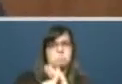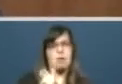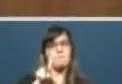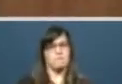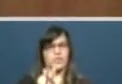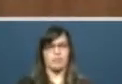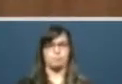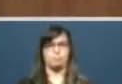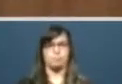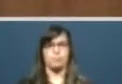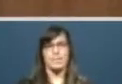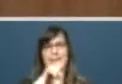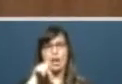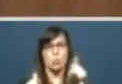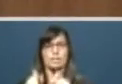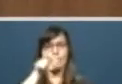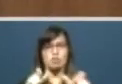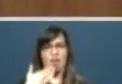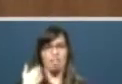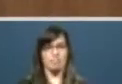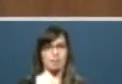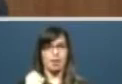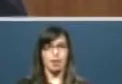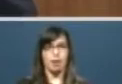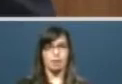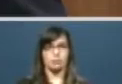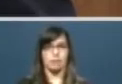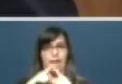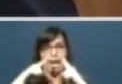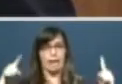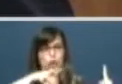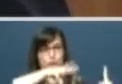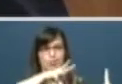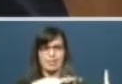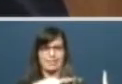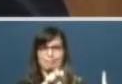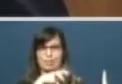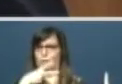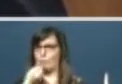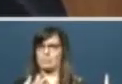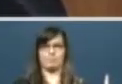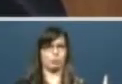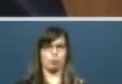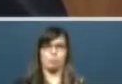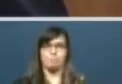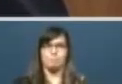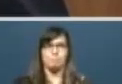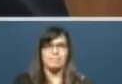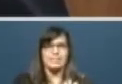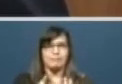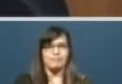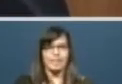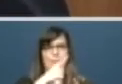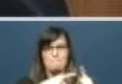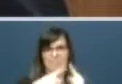encuesta de población activa del primer trimestre de 2014 no fue desde luego satisfactoria reflejó una evolución interanual